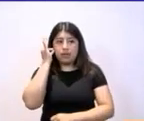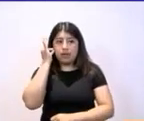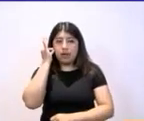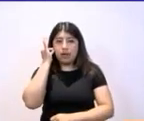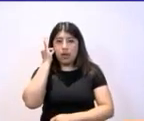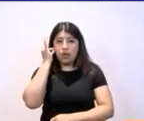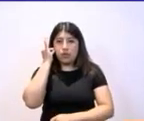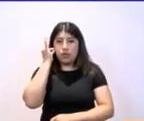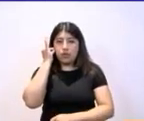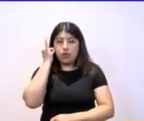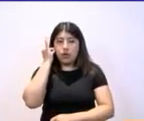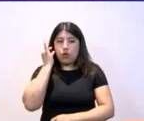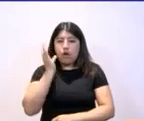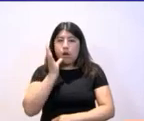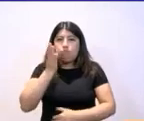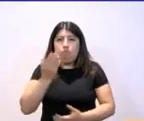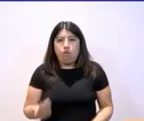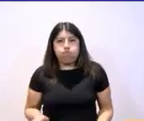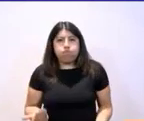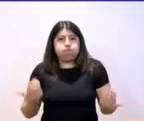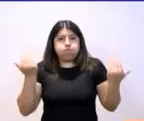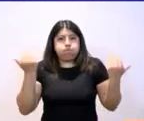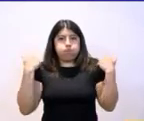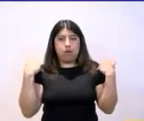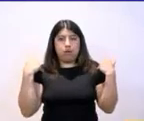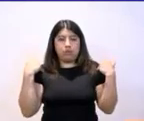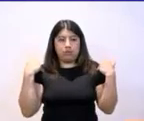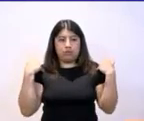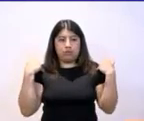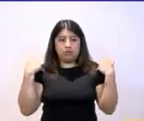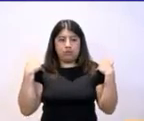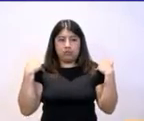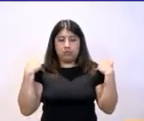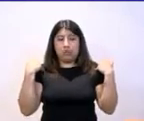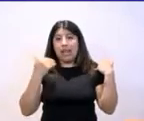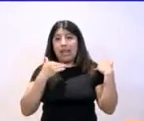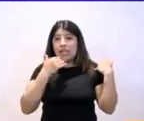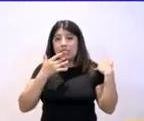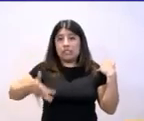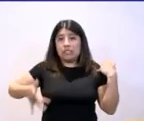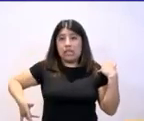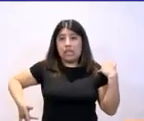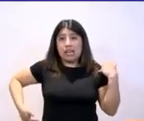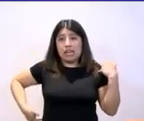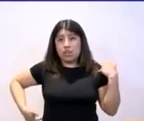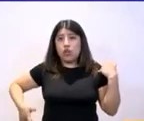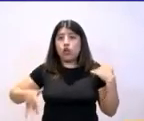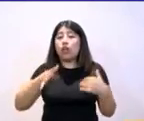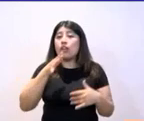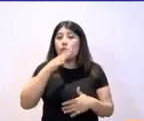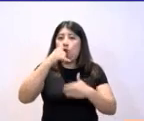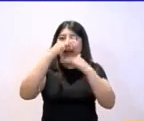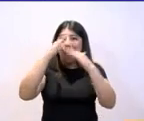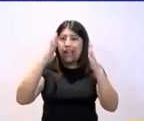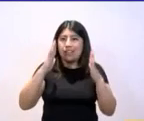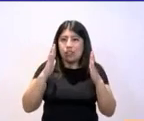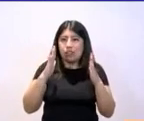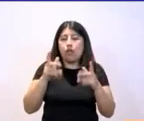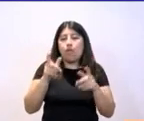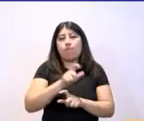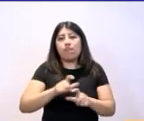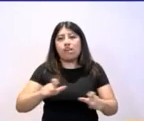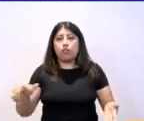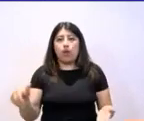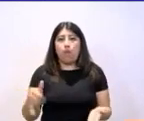sobre sus espaldas, sobre sus riñones, podemos decir, precisamente la atención de las personas más vulnerables, de